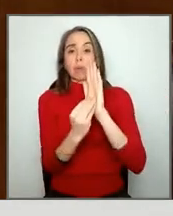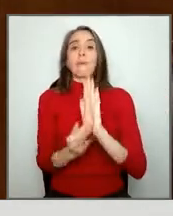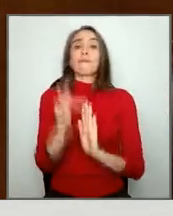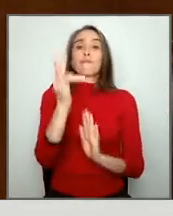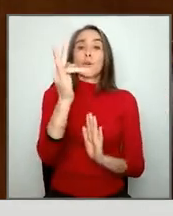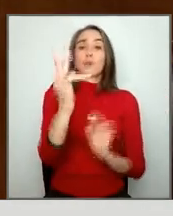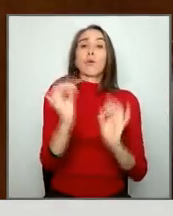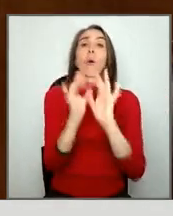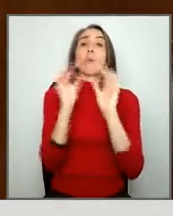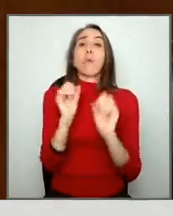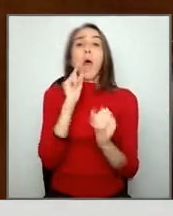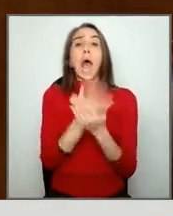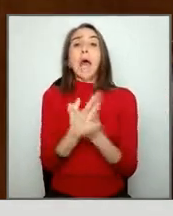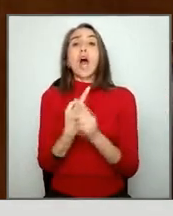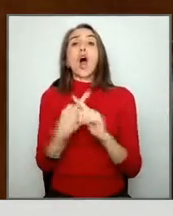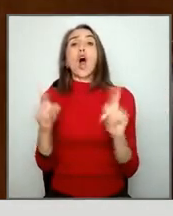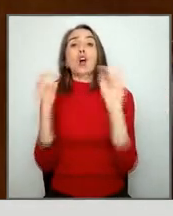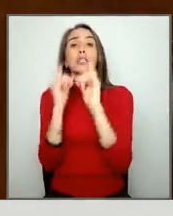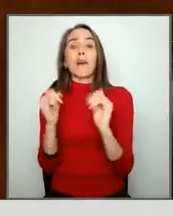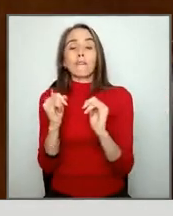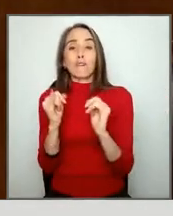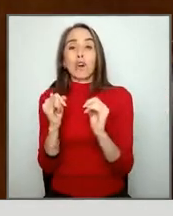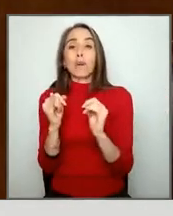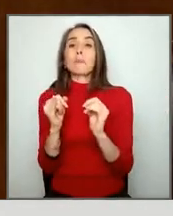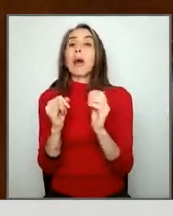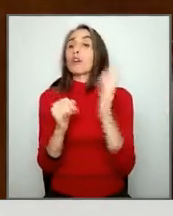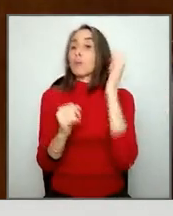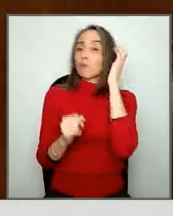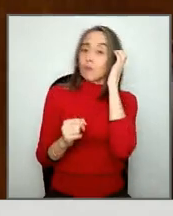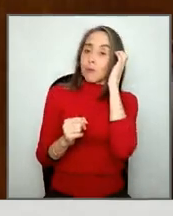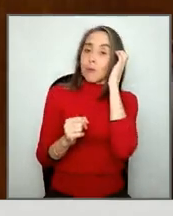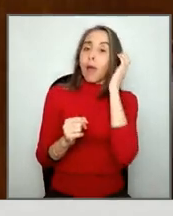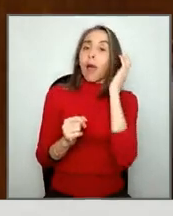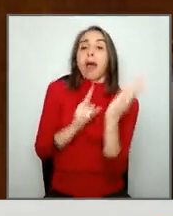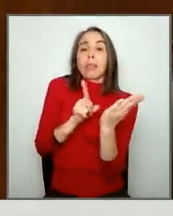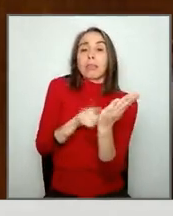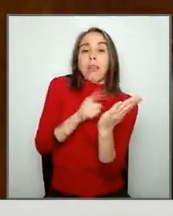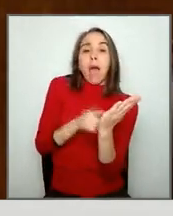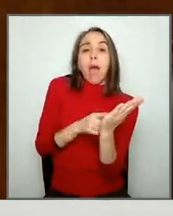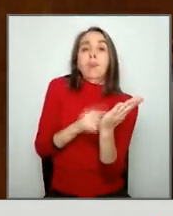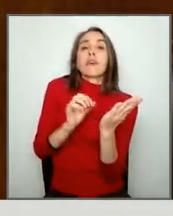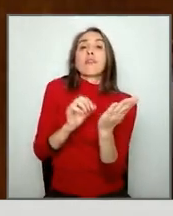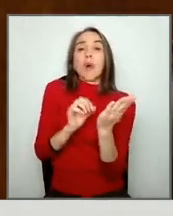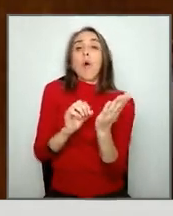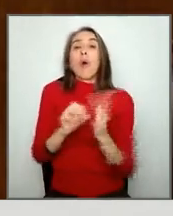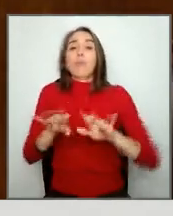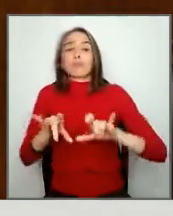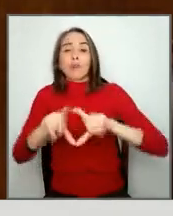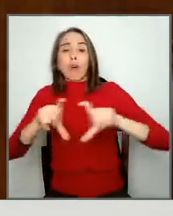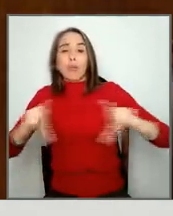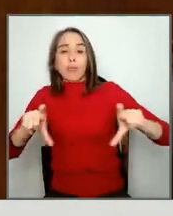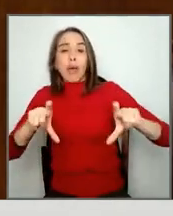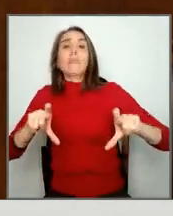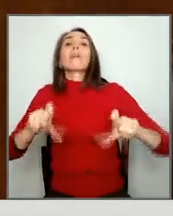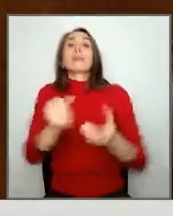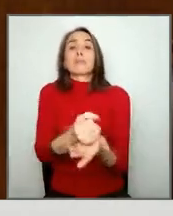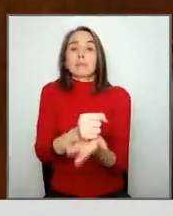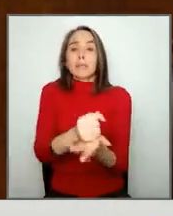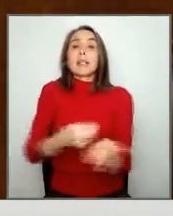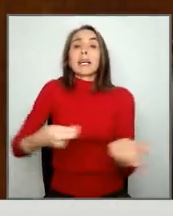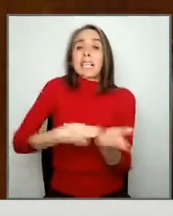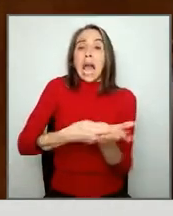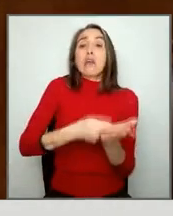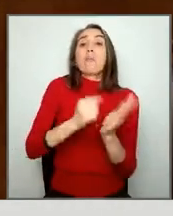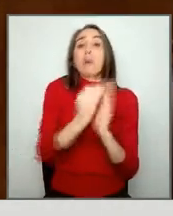existir otras formas de cargar estos dispositivos por lo mismo la propuesta sometida a esta sala también ha tenido